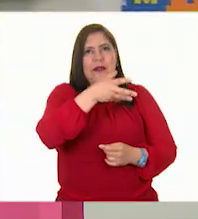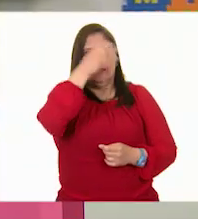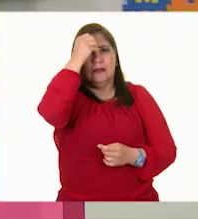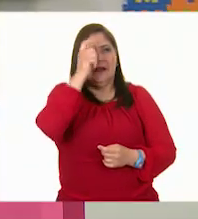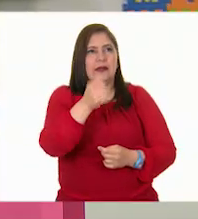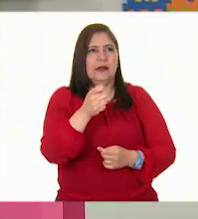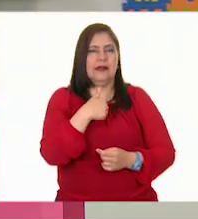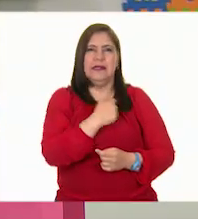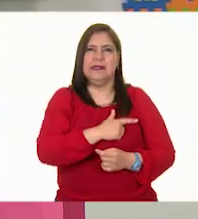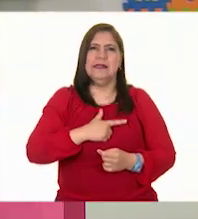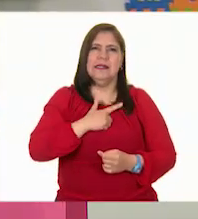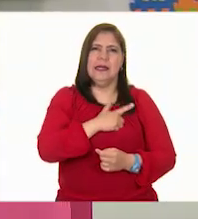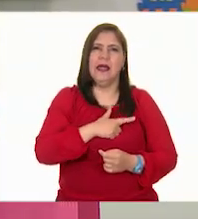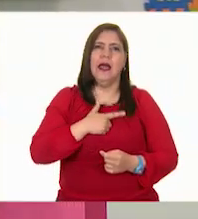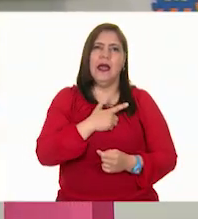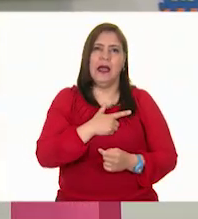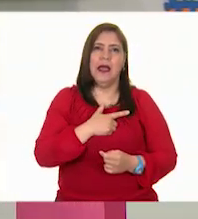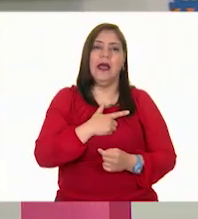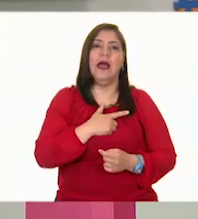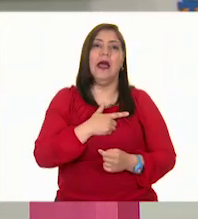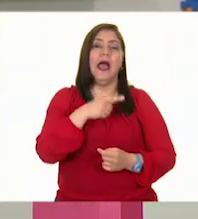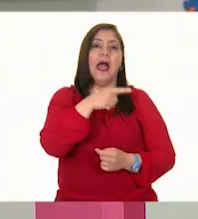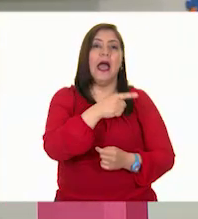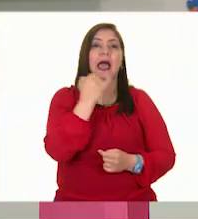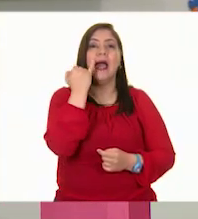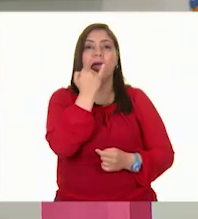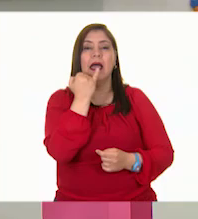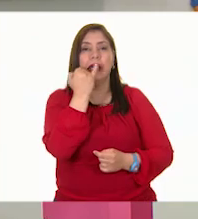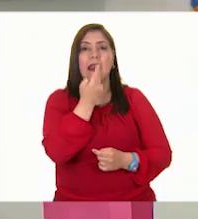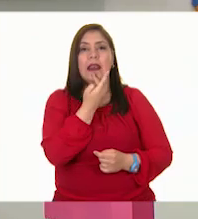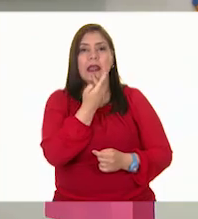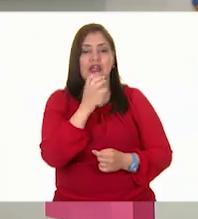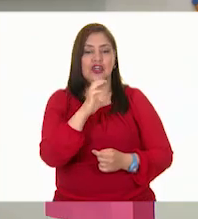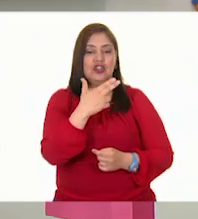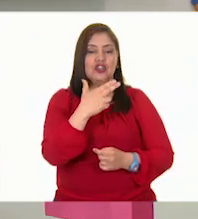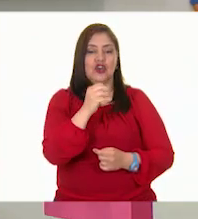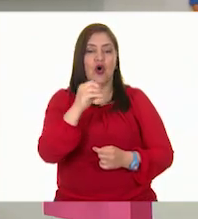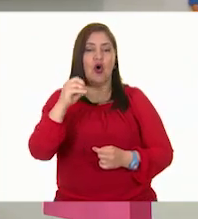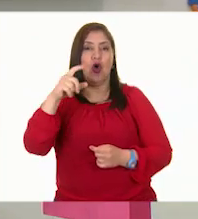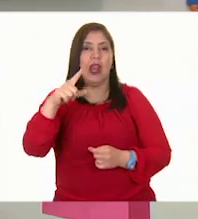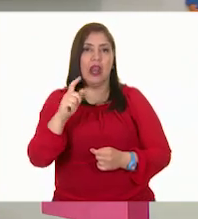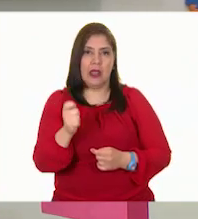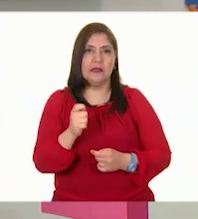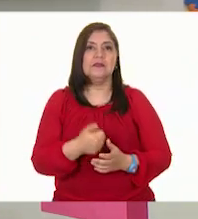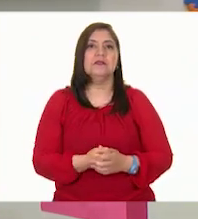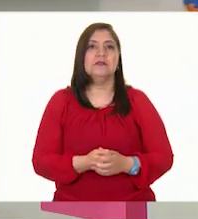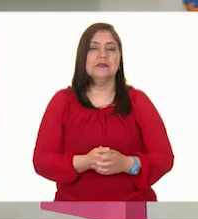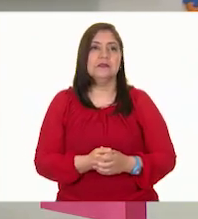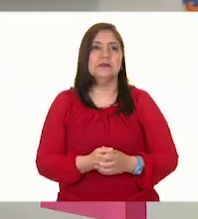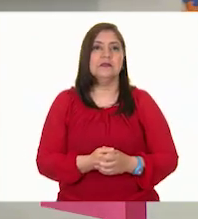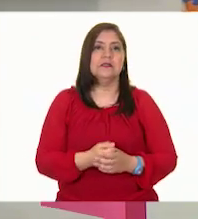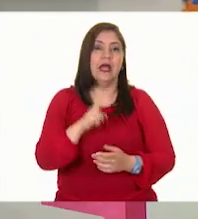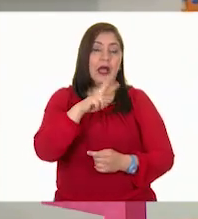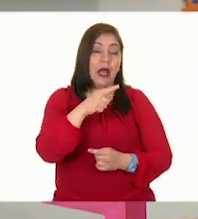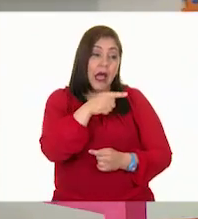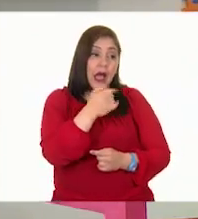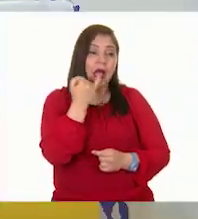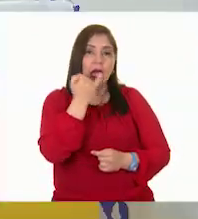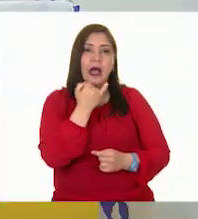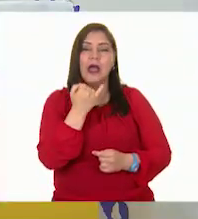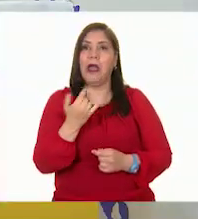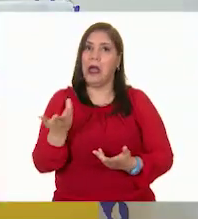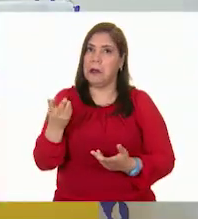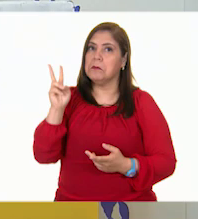que me gustó mucho es la lengua que él hablaba, que era chol. Chol. Ajá, eso aprendí. Qué